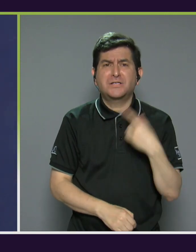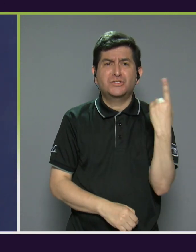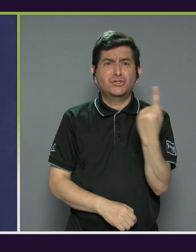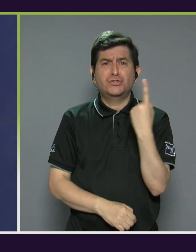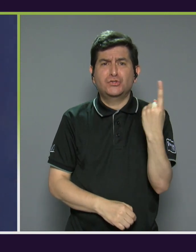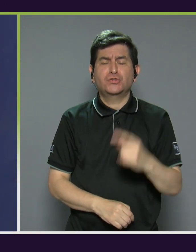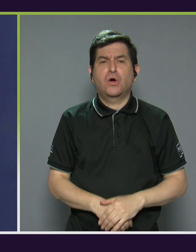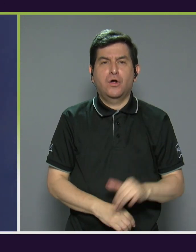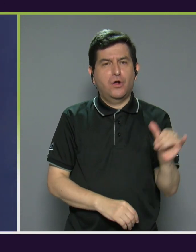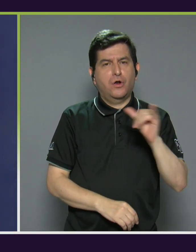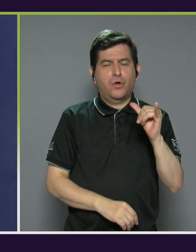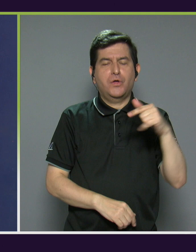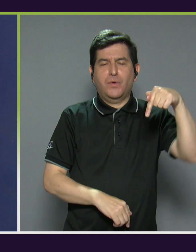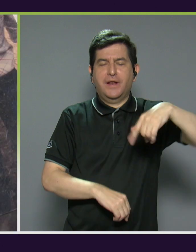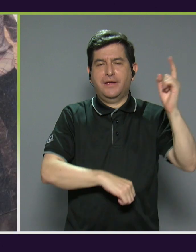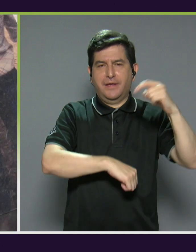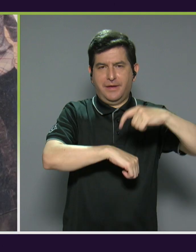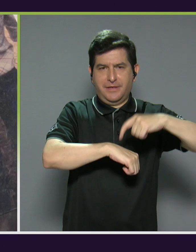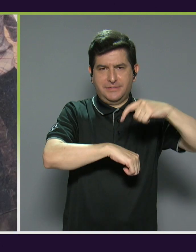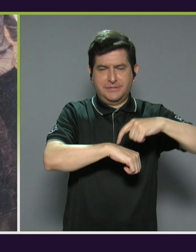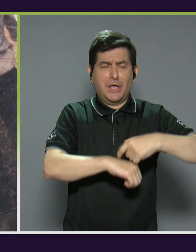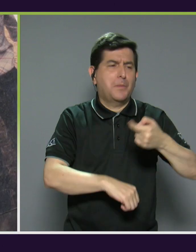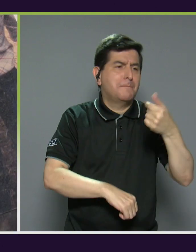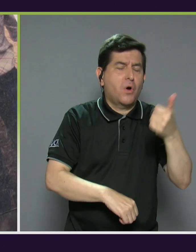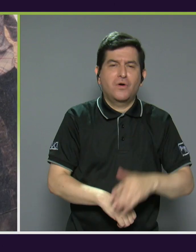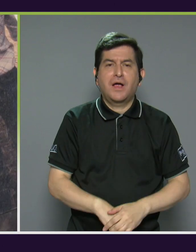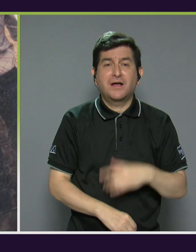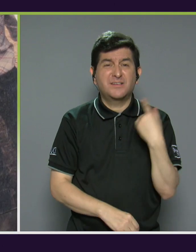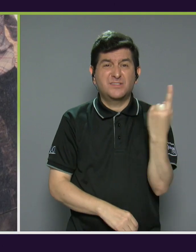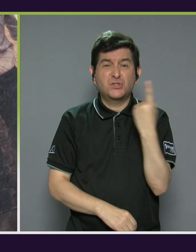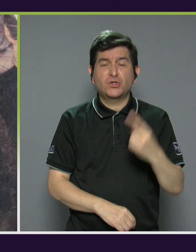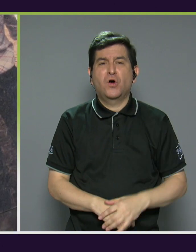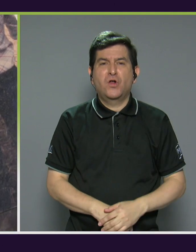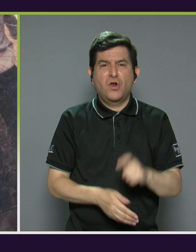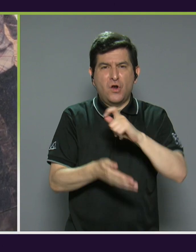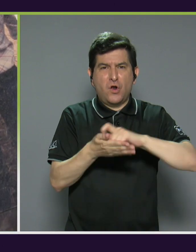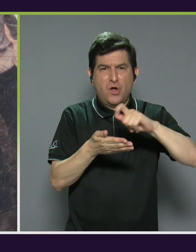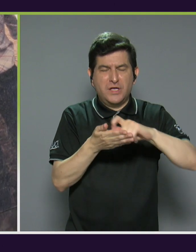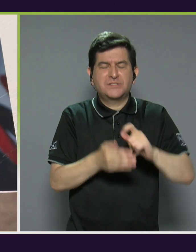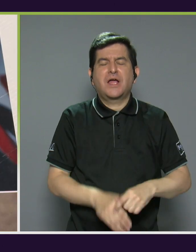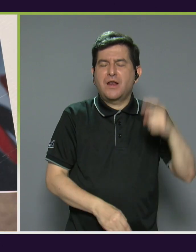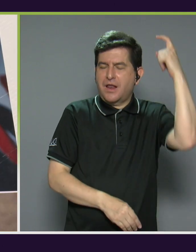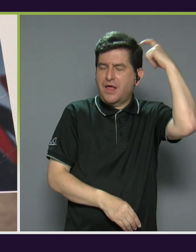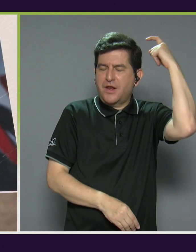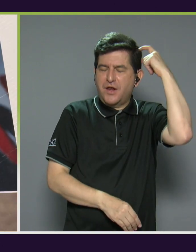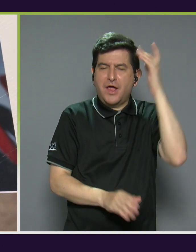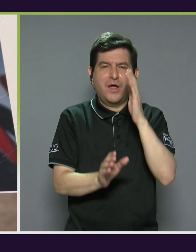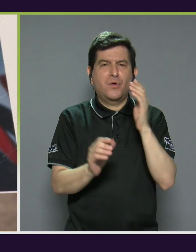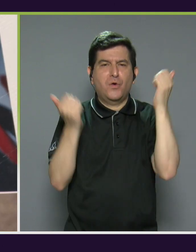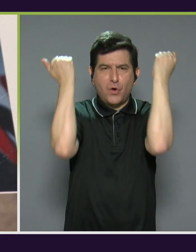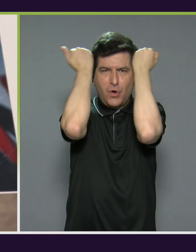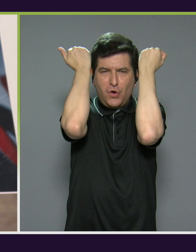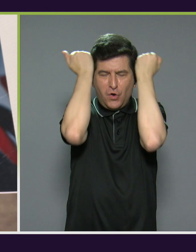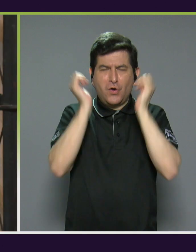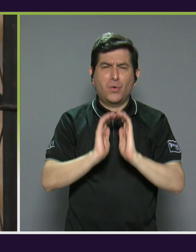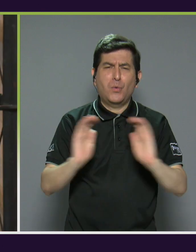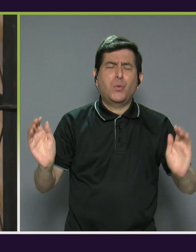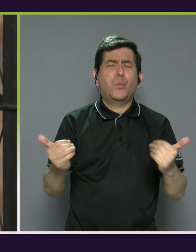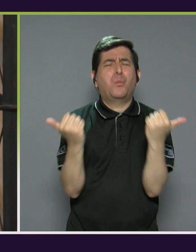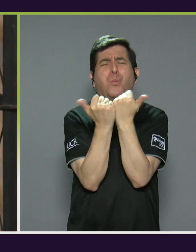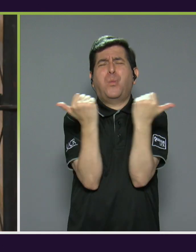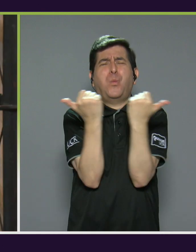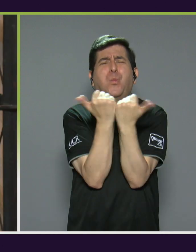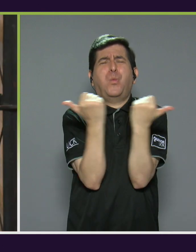única era, al igual que el día de hoy, que hay muy pocas, la única era la Escuela Neuropsiquiátrica Infantil, que estaba